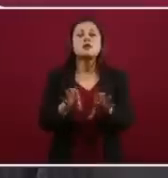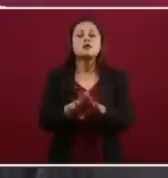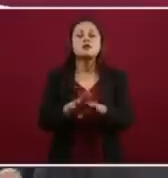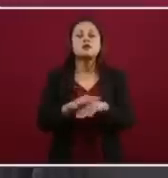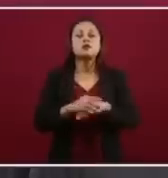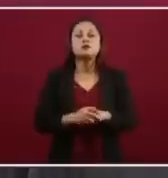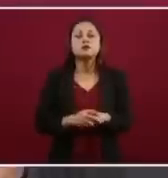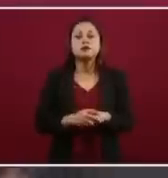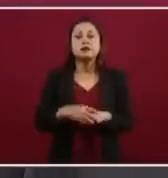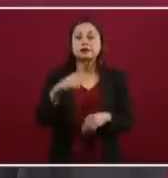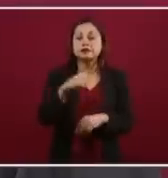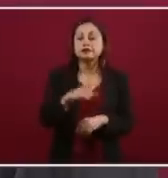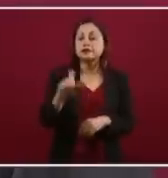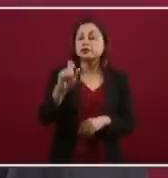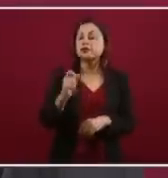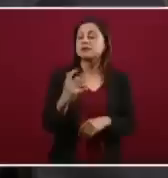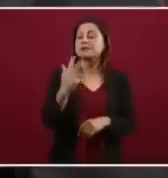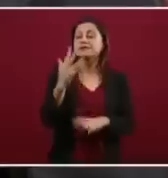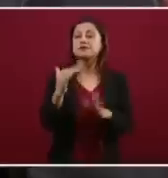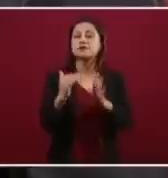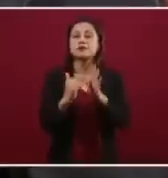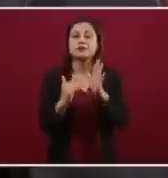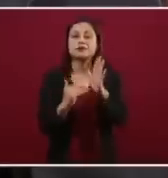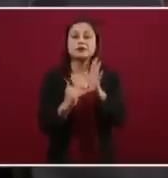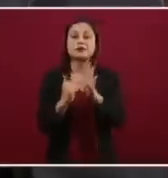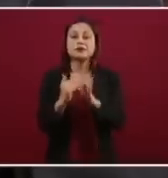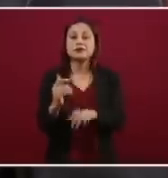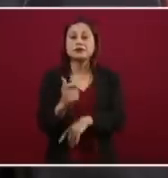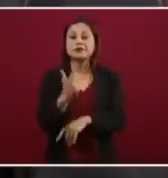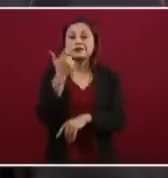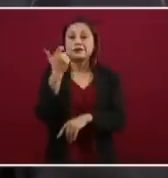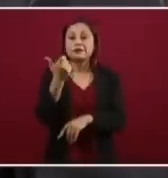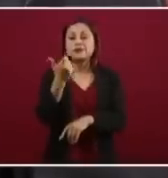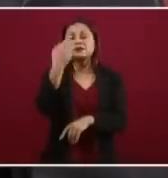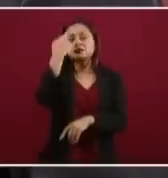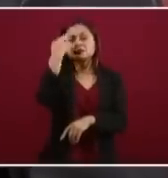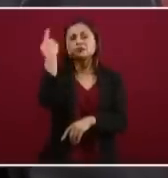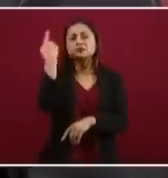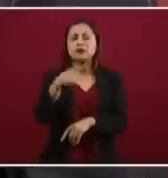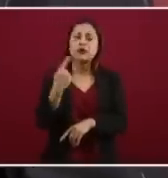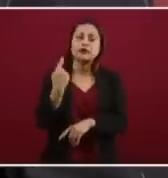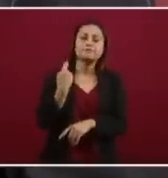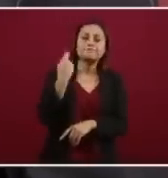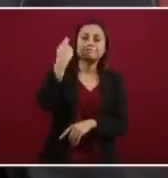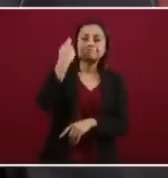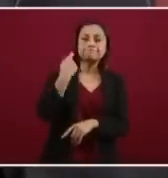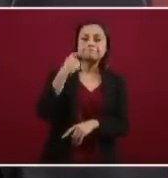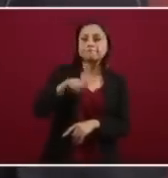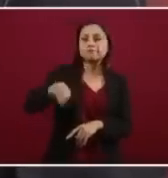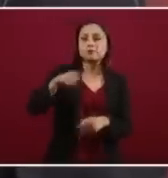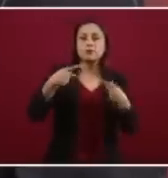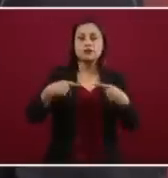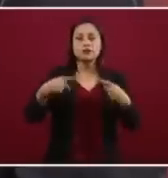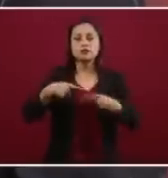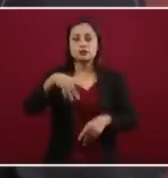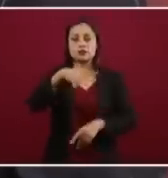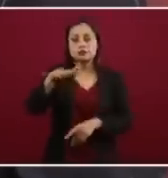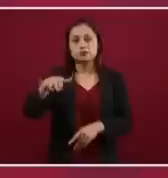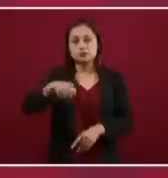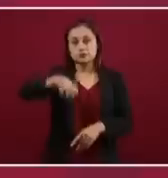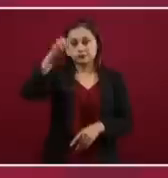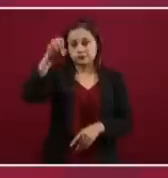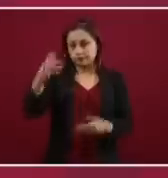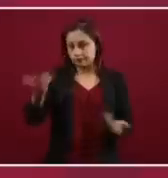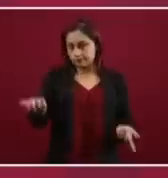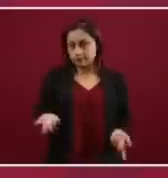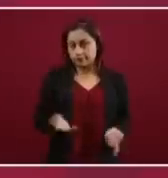125 mil millones de pesos en pensiones para adultos mayores.